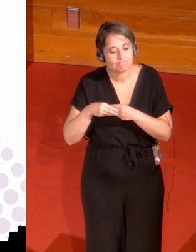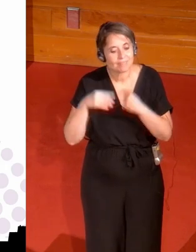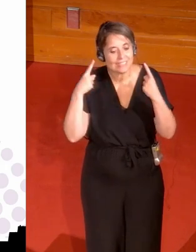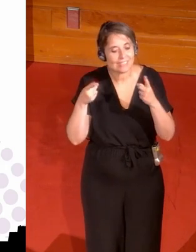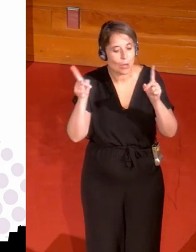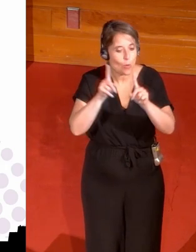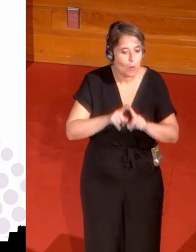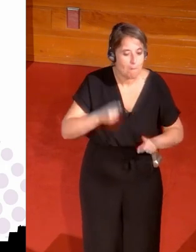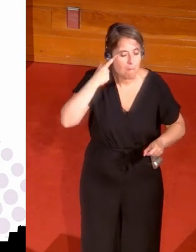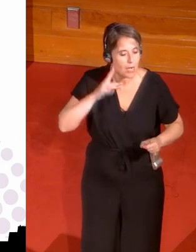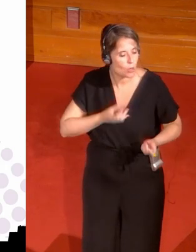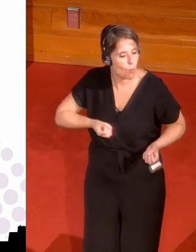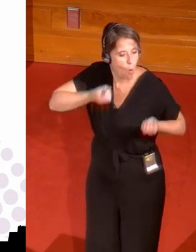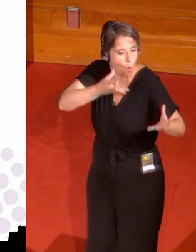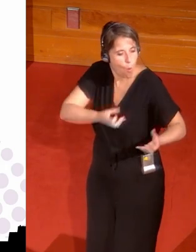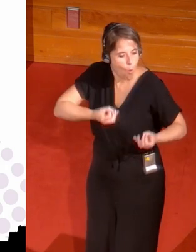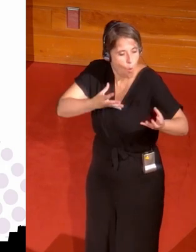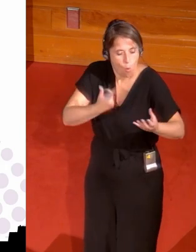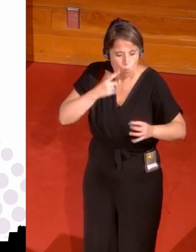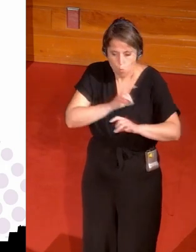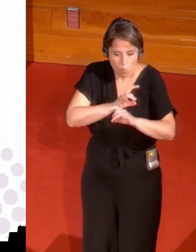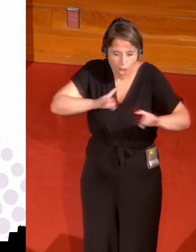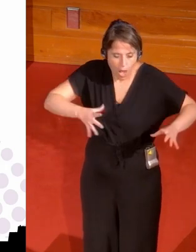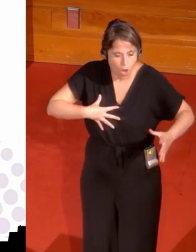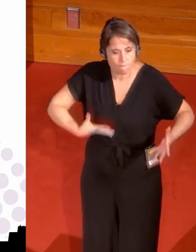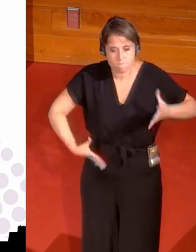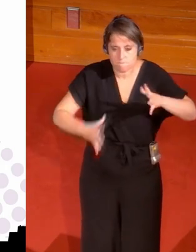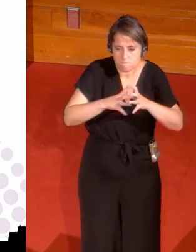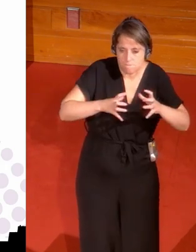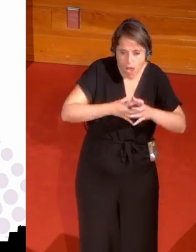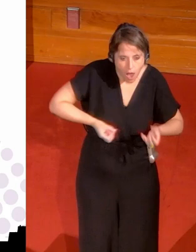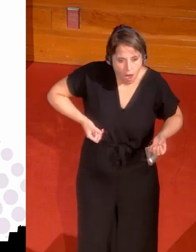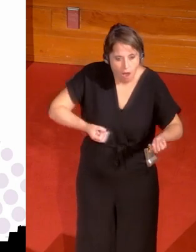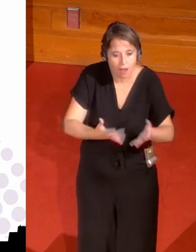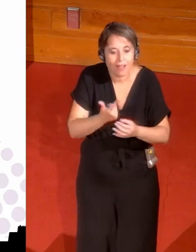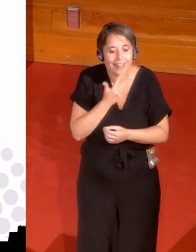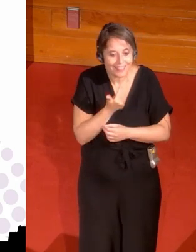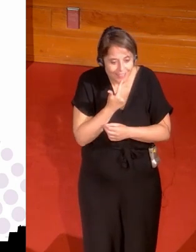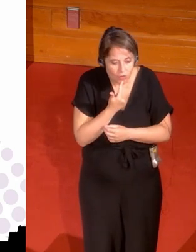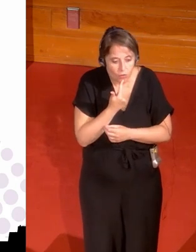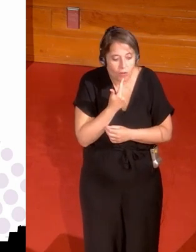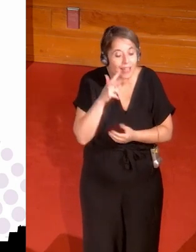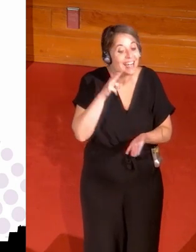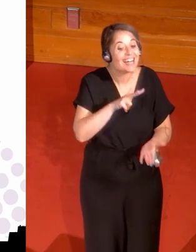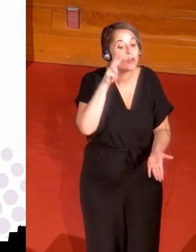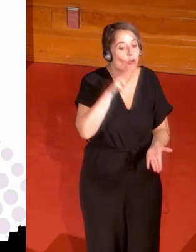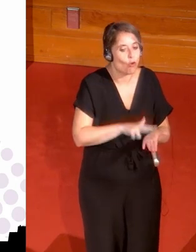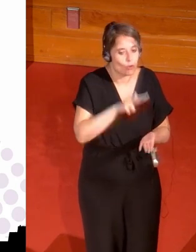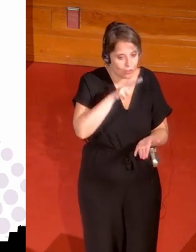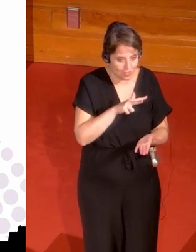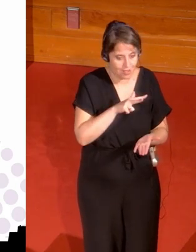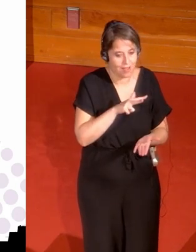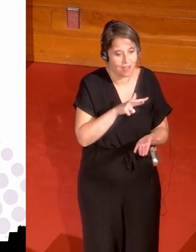muy muy apasionada muy mu muy contundente y dijo que reconocía los